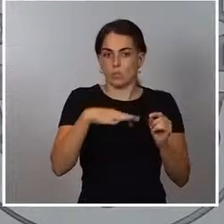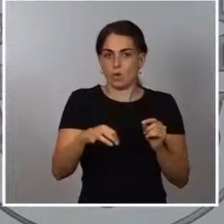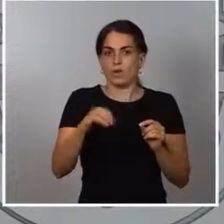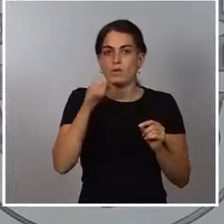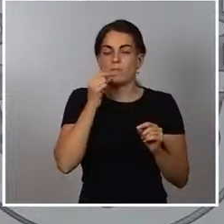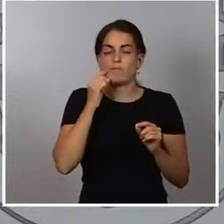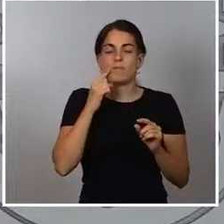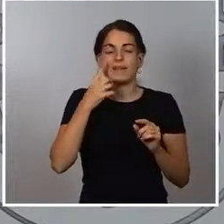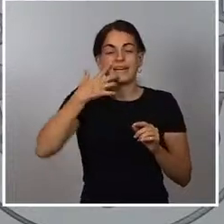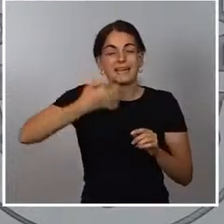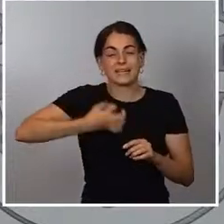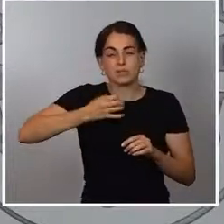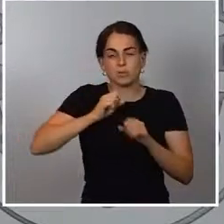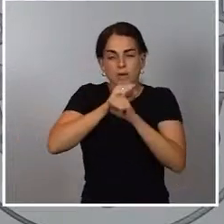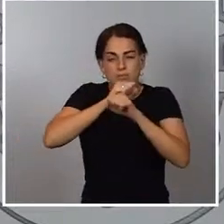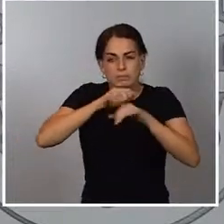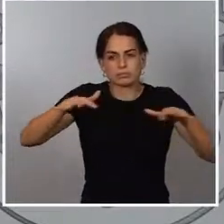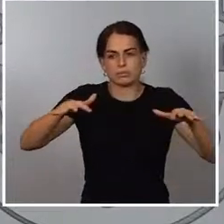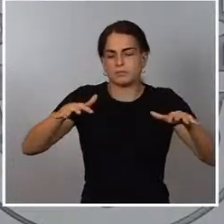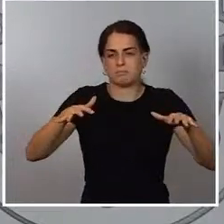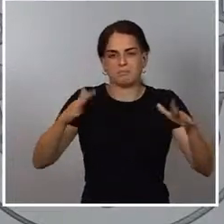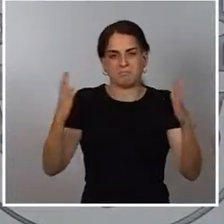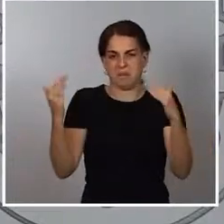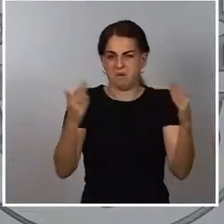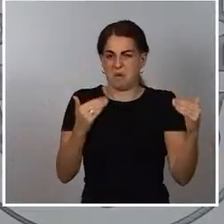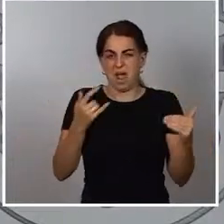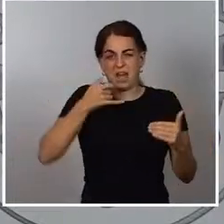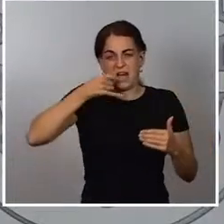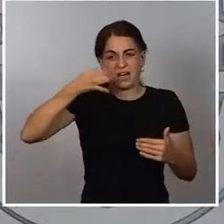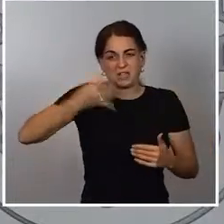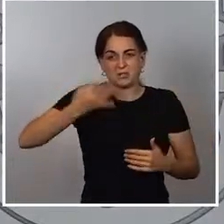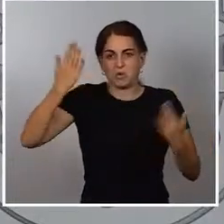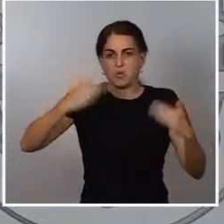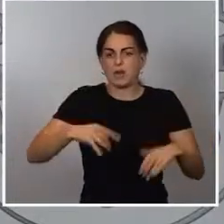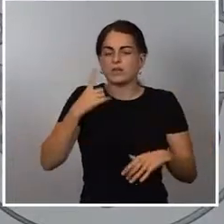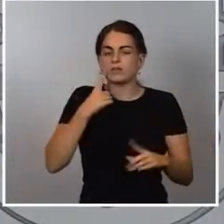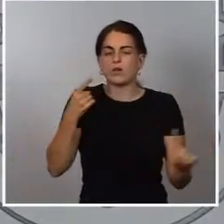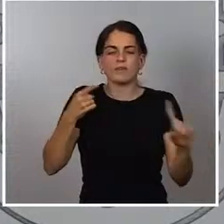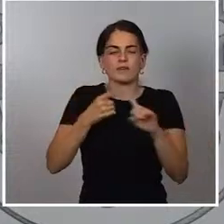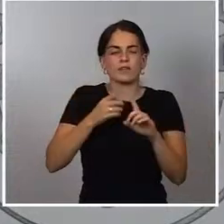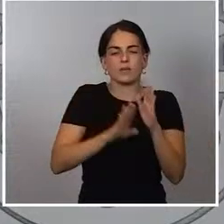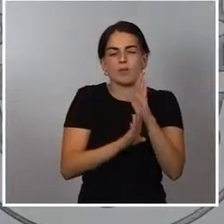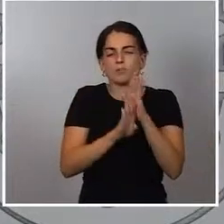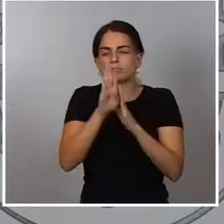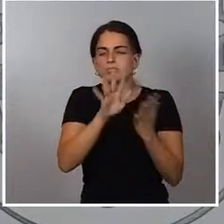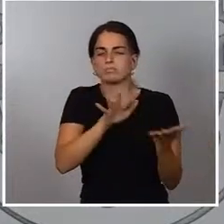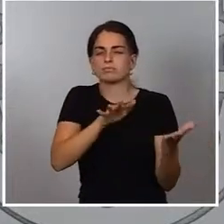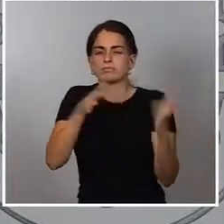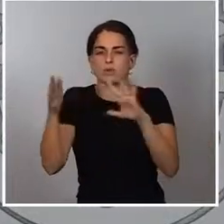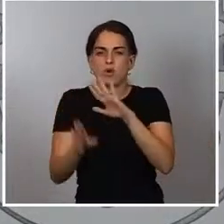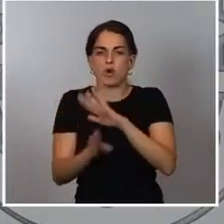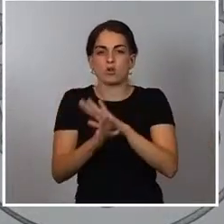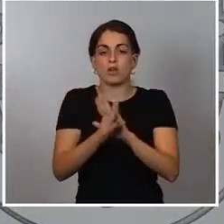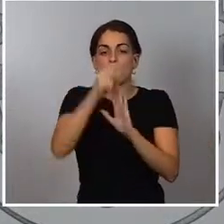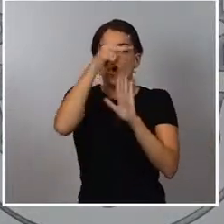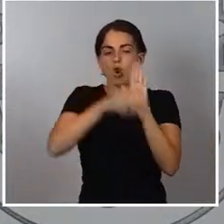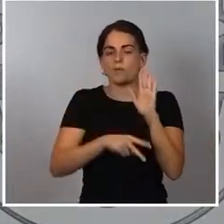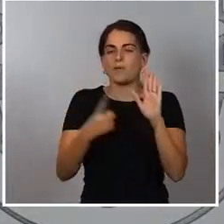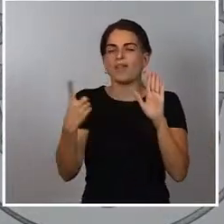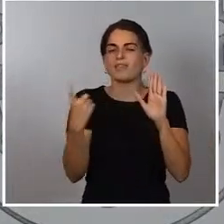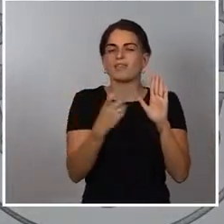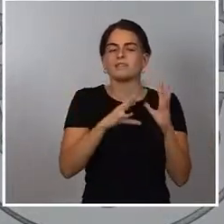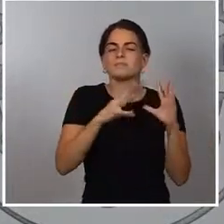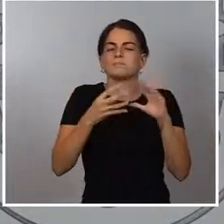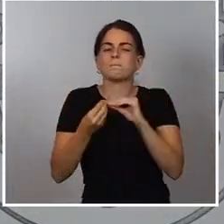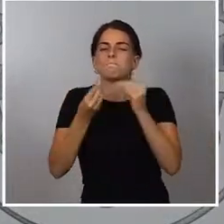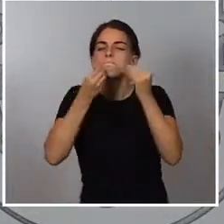por tanto lo que se trata es de seguir avanzando de aplicar la norma aplicarla bien si es verdad que tenemos que hacer mucha